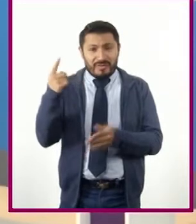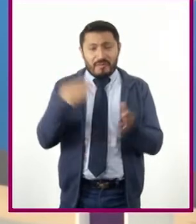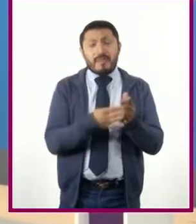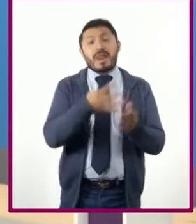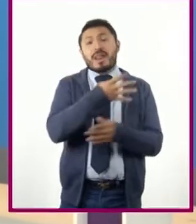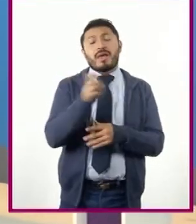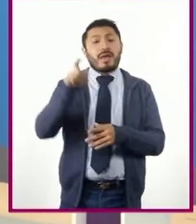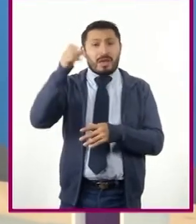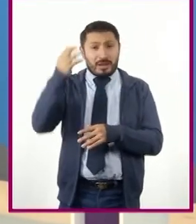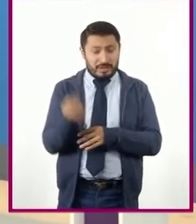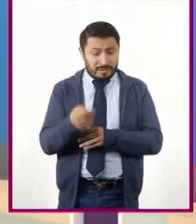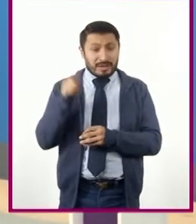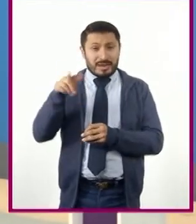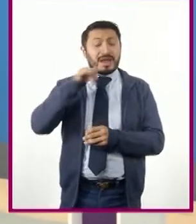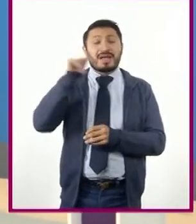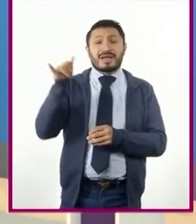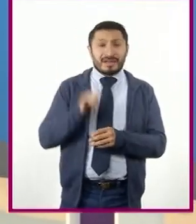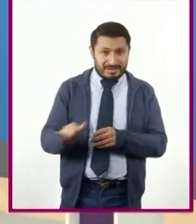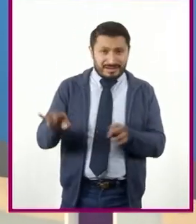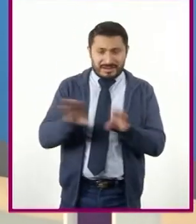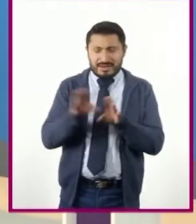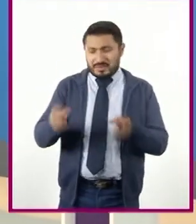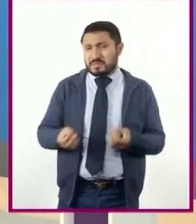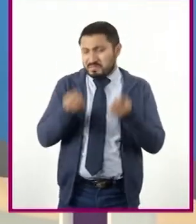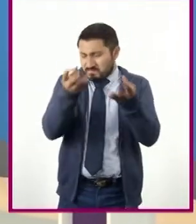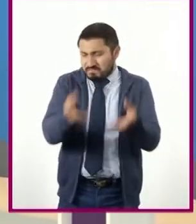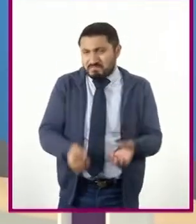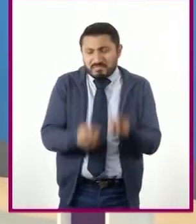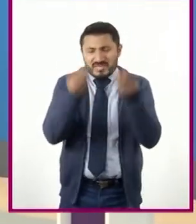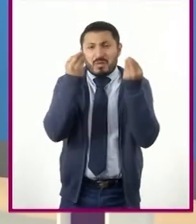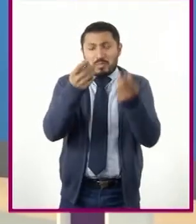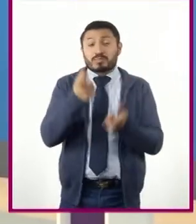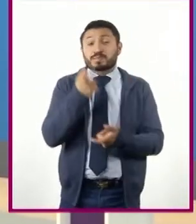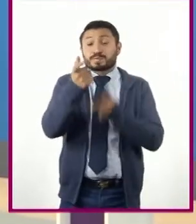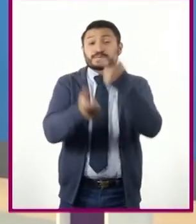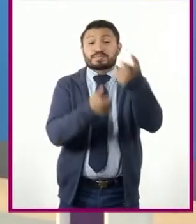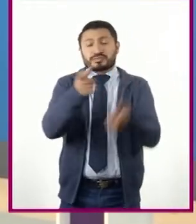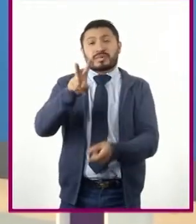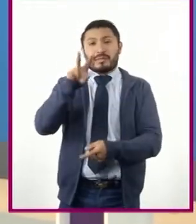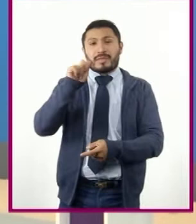1929, en los que Italia proveyó de una importante suma de dinero al